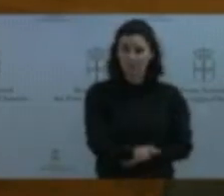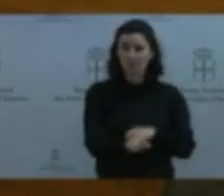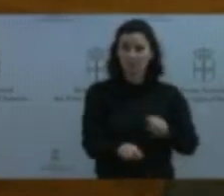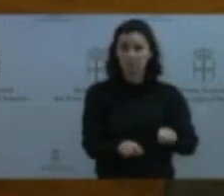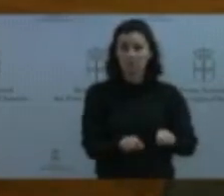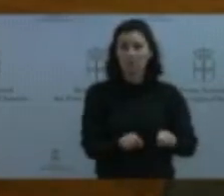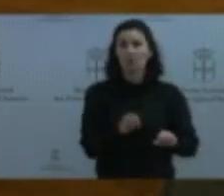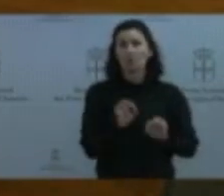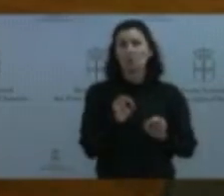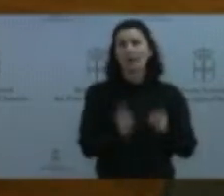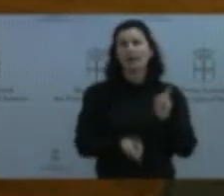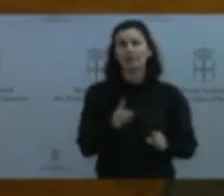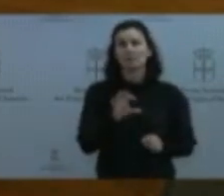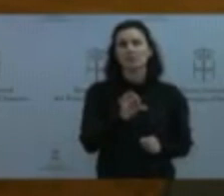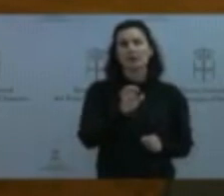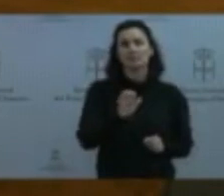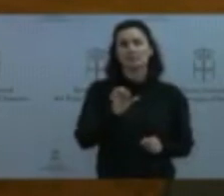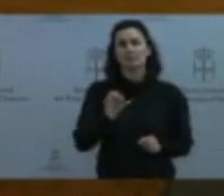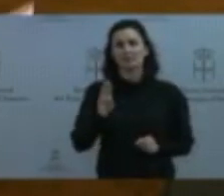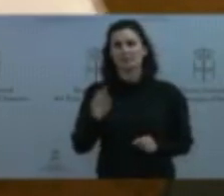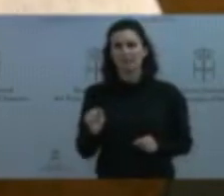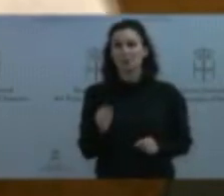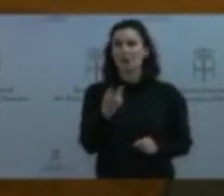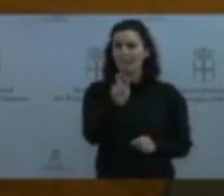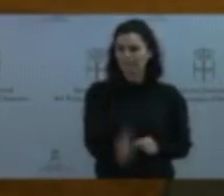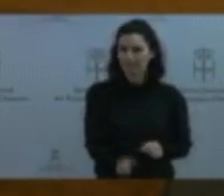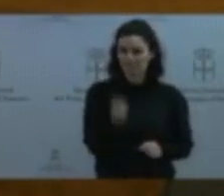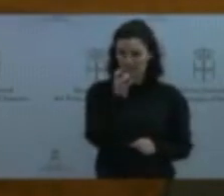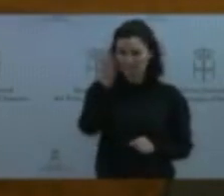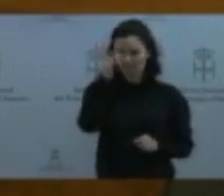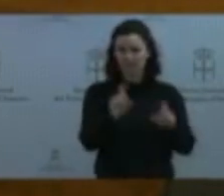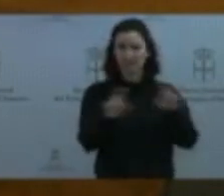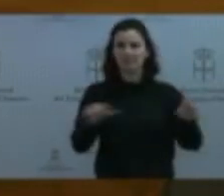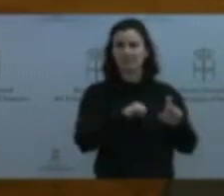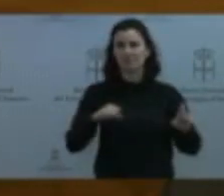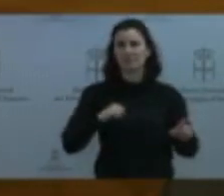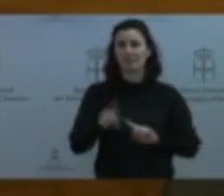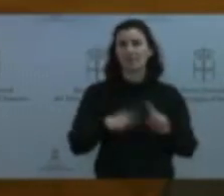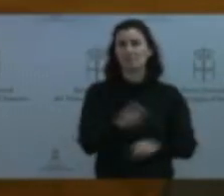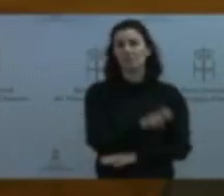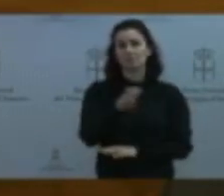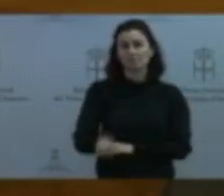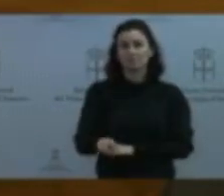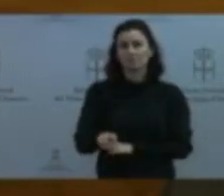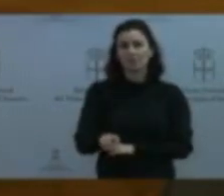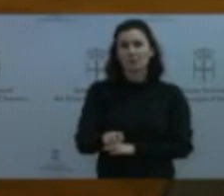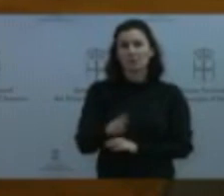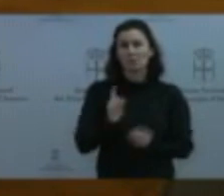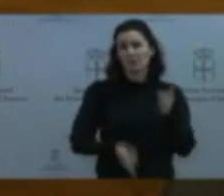una persona que trabaja en una empresa privada y después pasa a ocupar la jefatura del SESPA o la gerencia y que cuando terminan sus